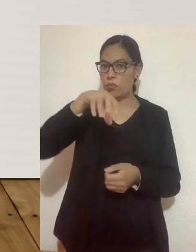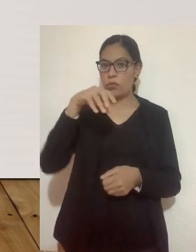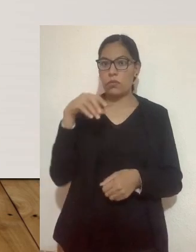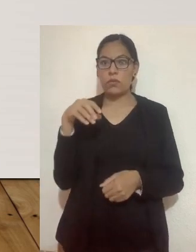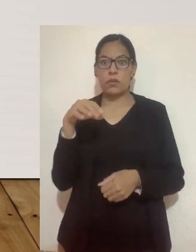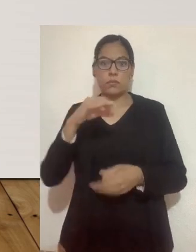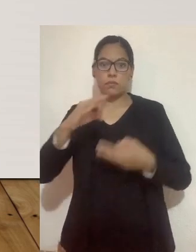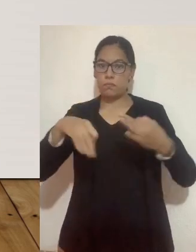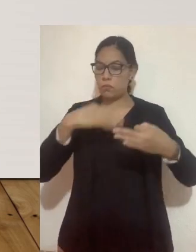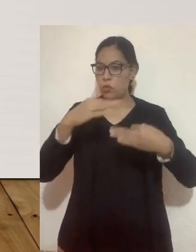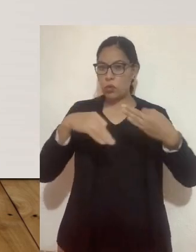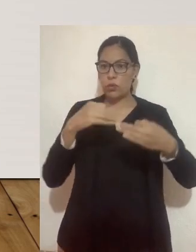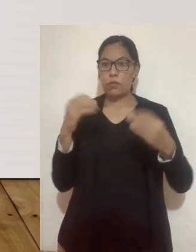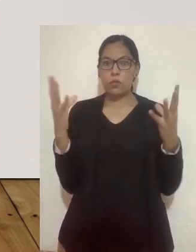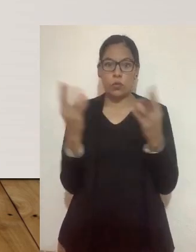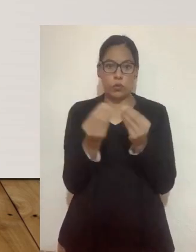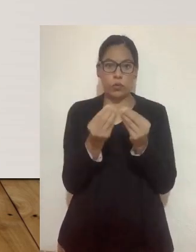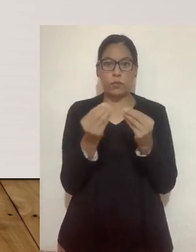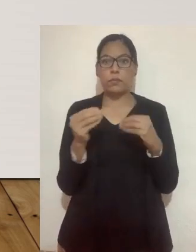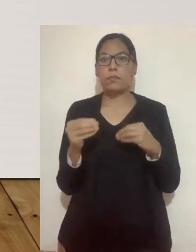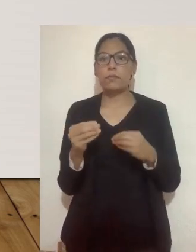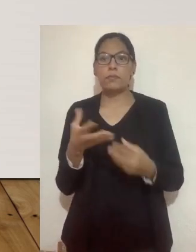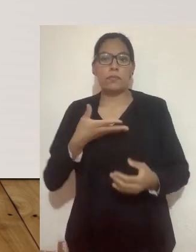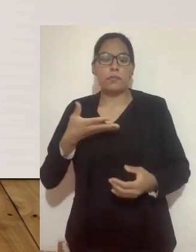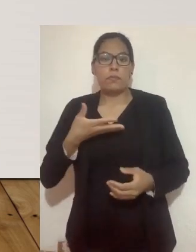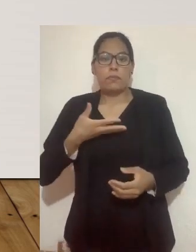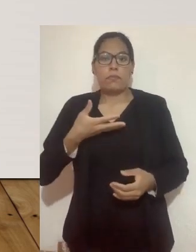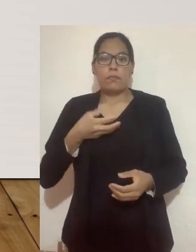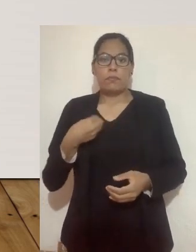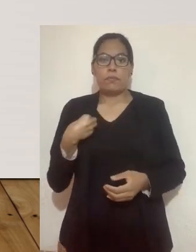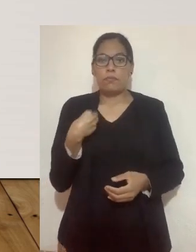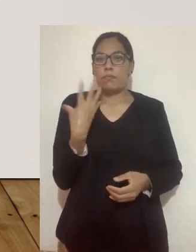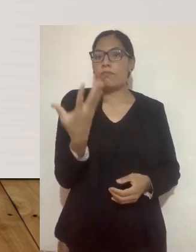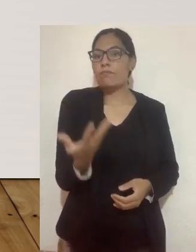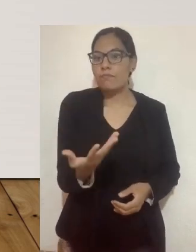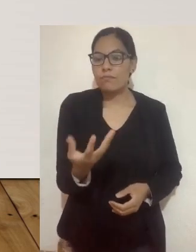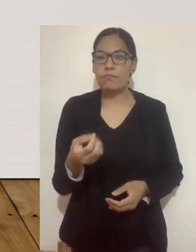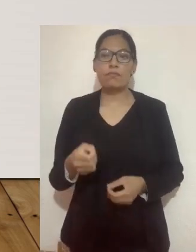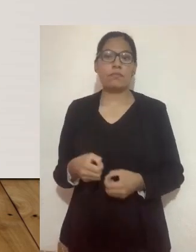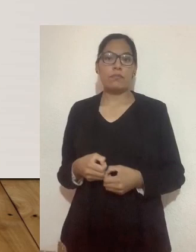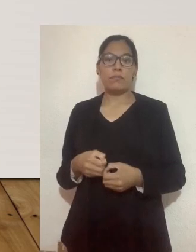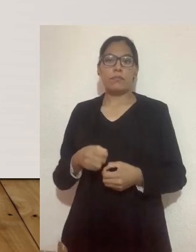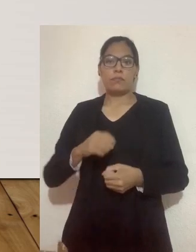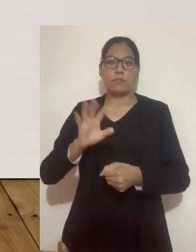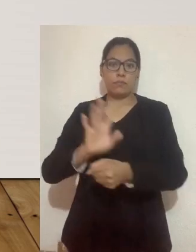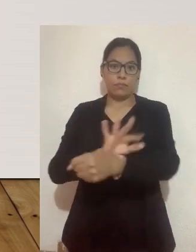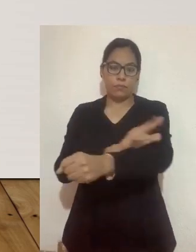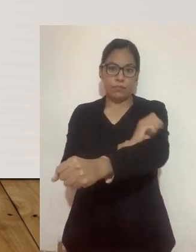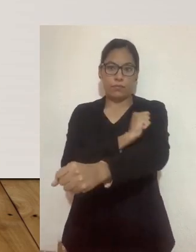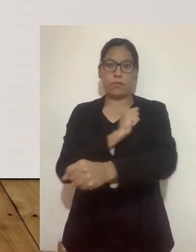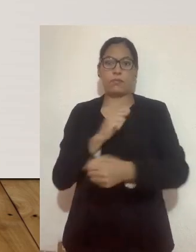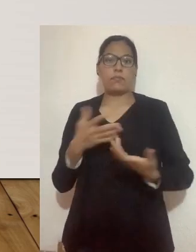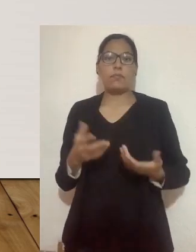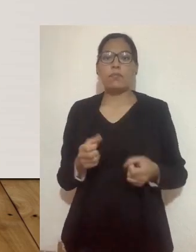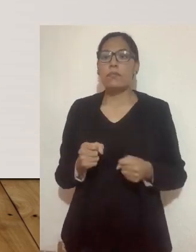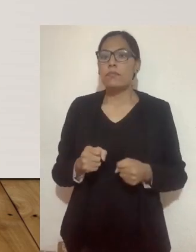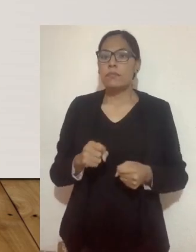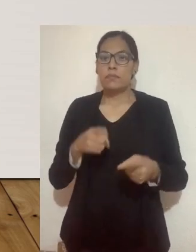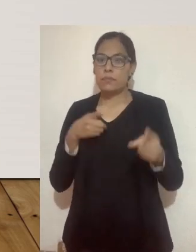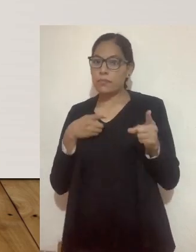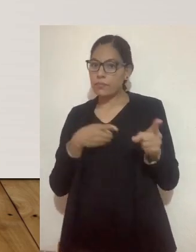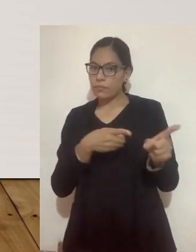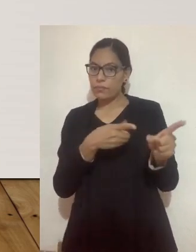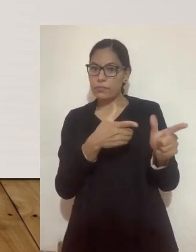ello logramos un mayor bienestar emocional y sobre todo la capacidad de fluir, es